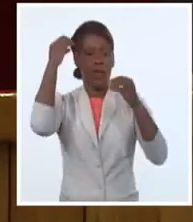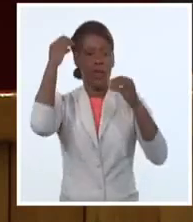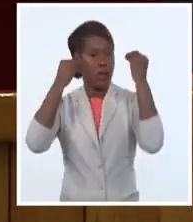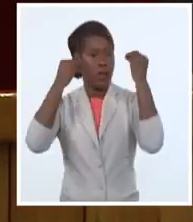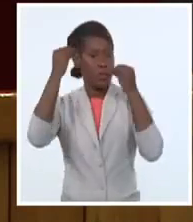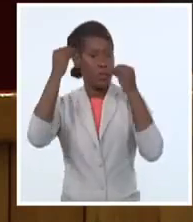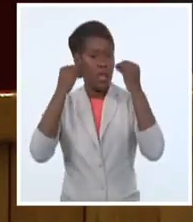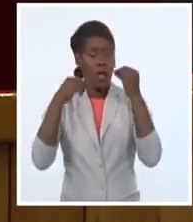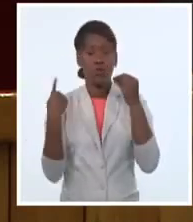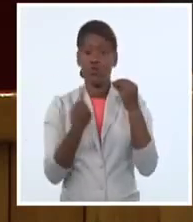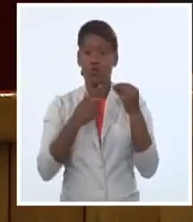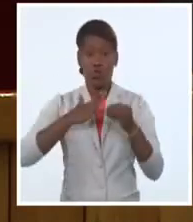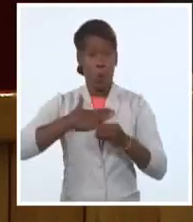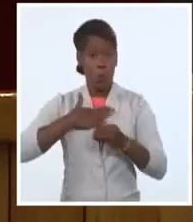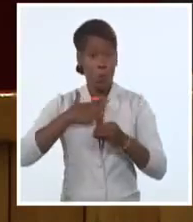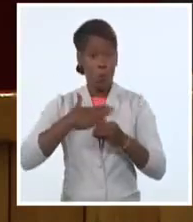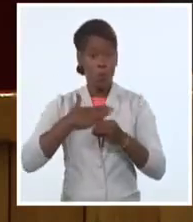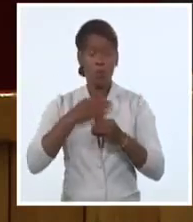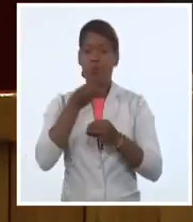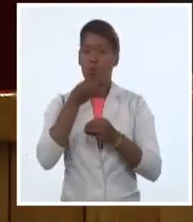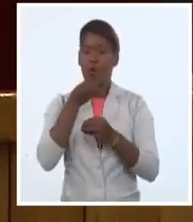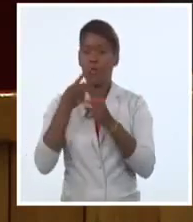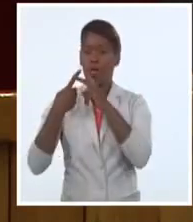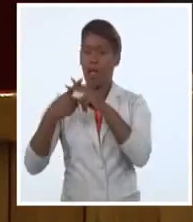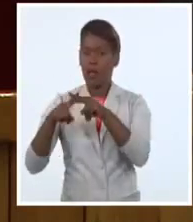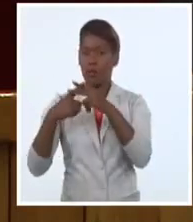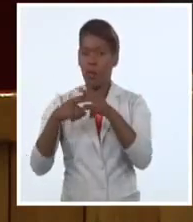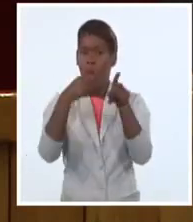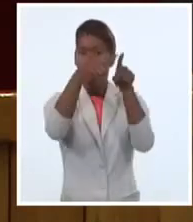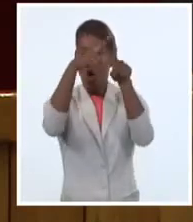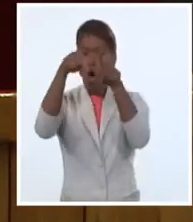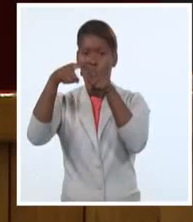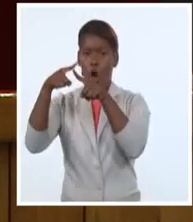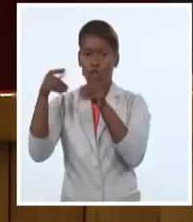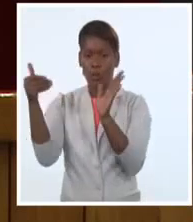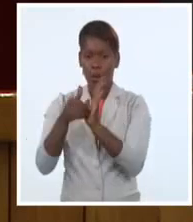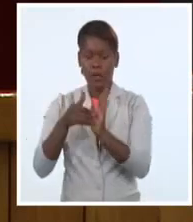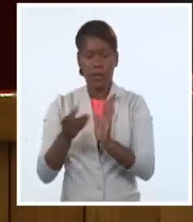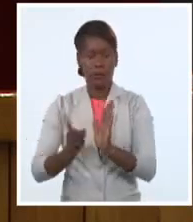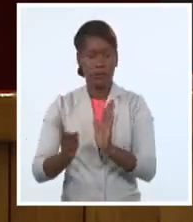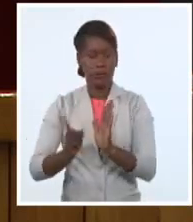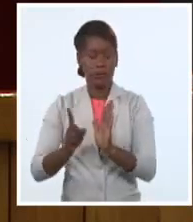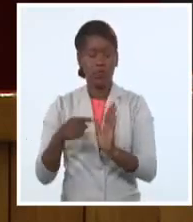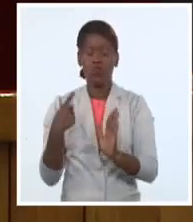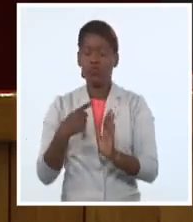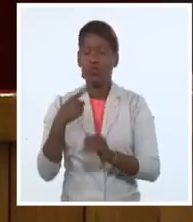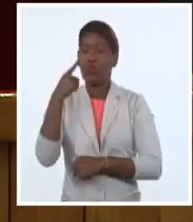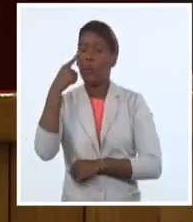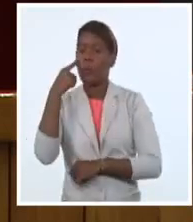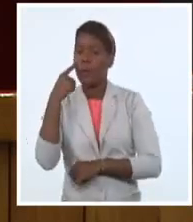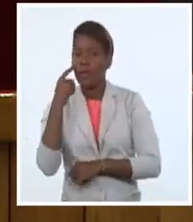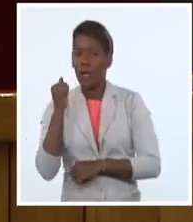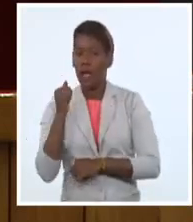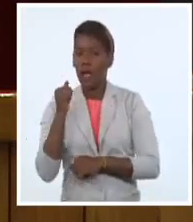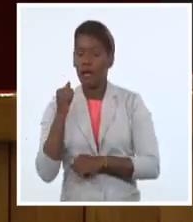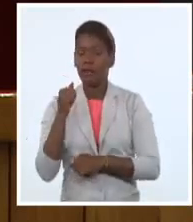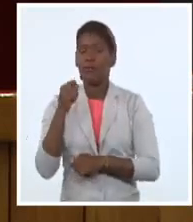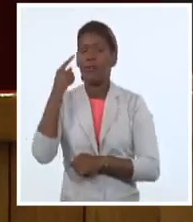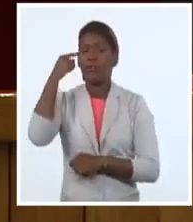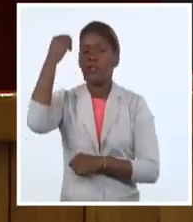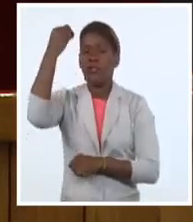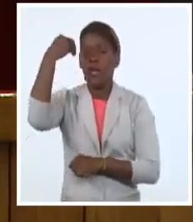para fundar y para amar. Debemos escuchar, dialogar, atender los planteamientos de nuestro